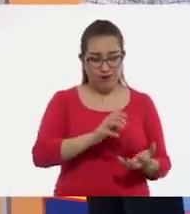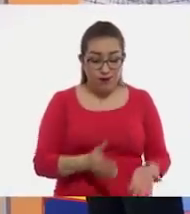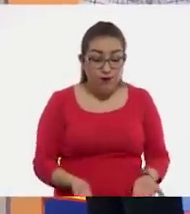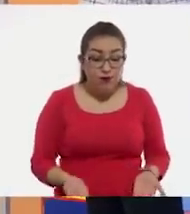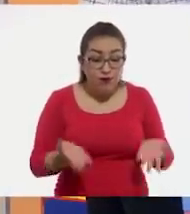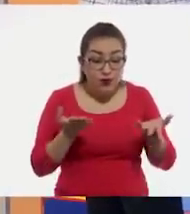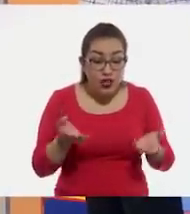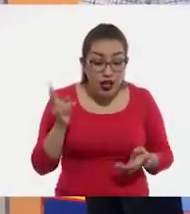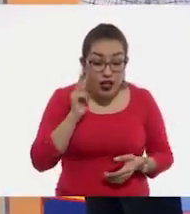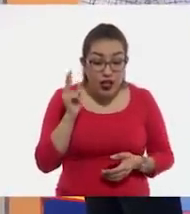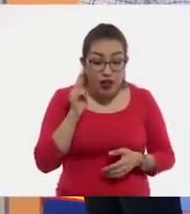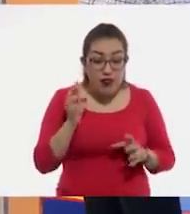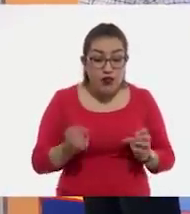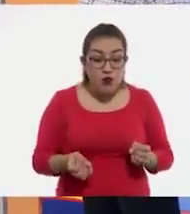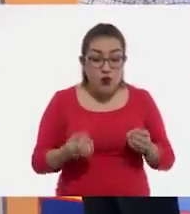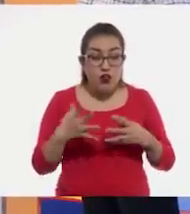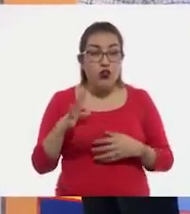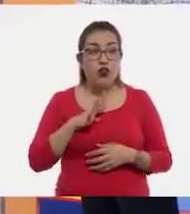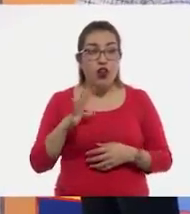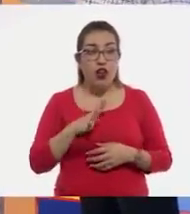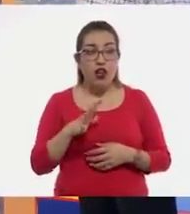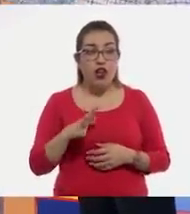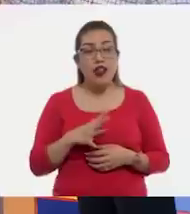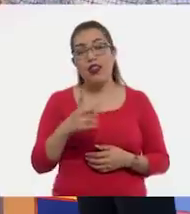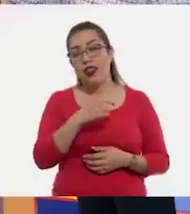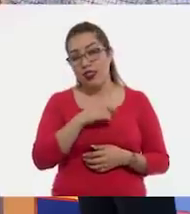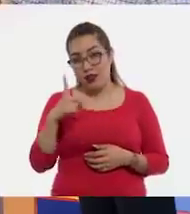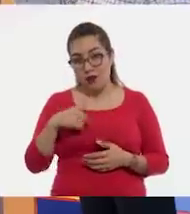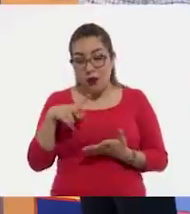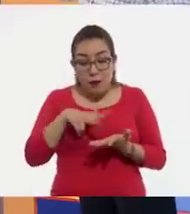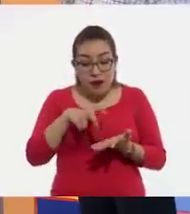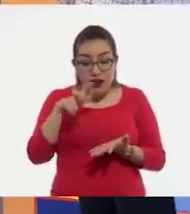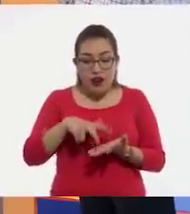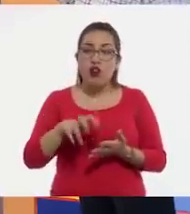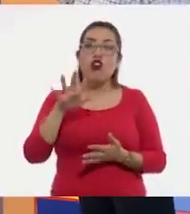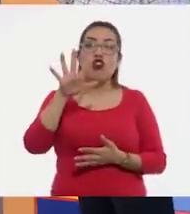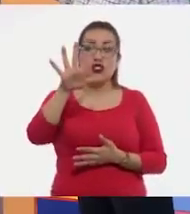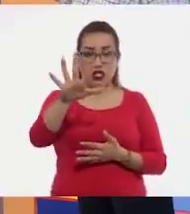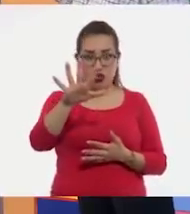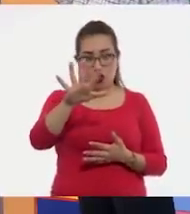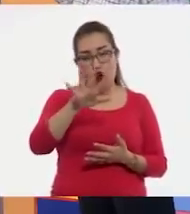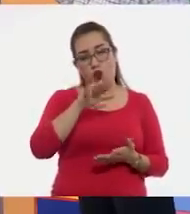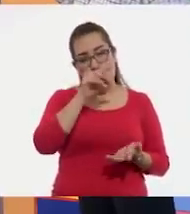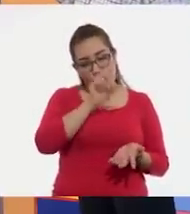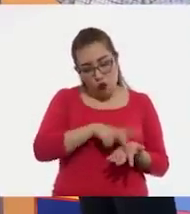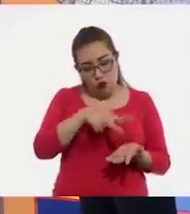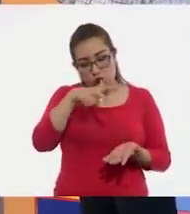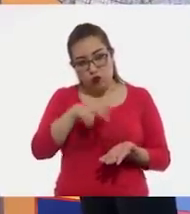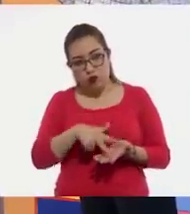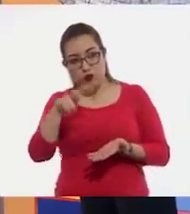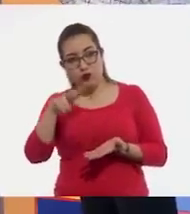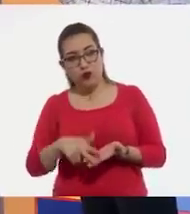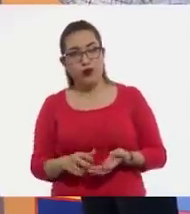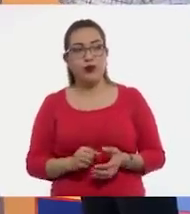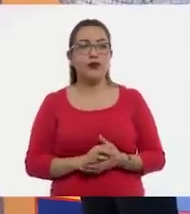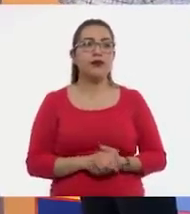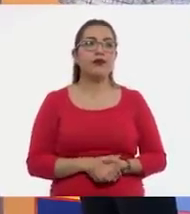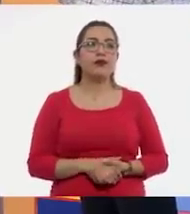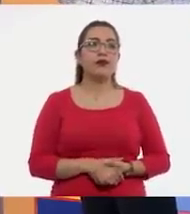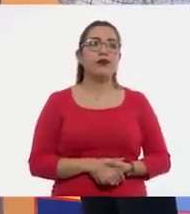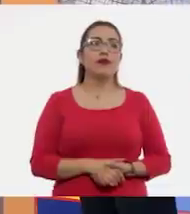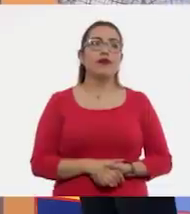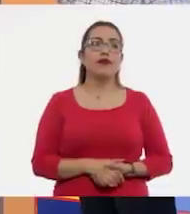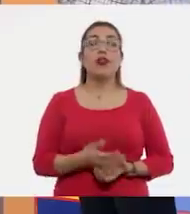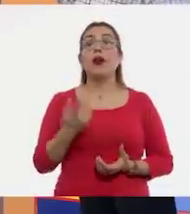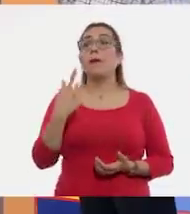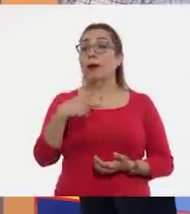decenas, quiere decir que vamos a brincar 5 cuadritos. 5 cuadritos, vamos a dar 5 saltos. Pero aquí